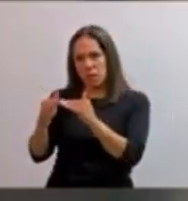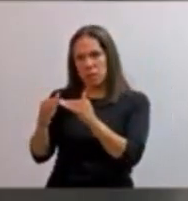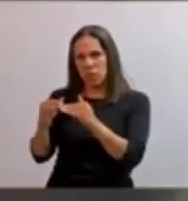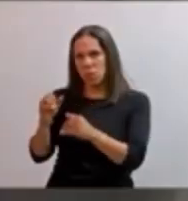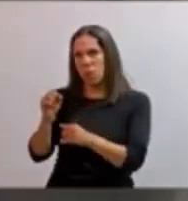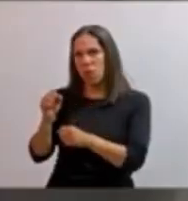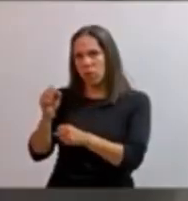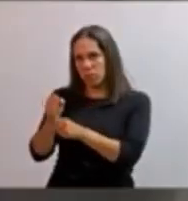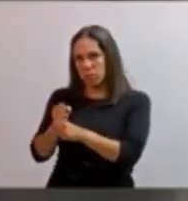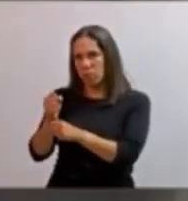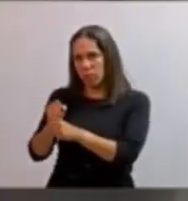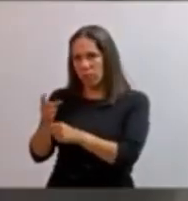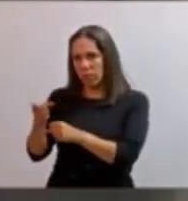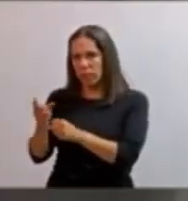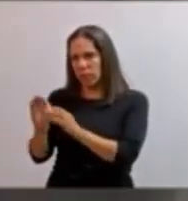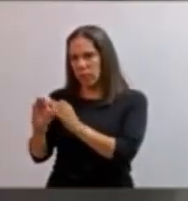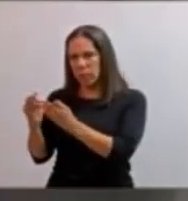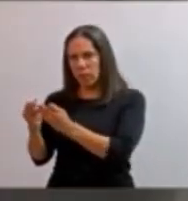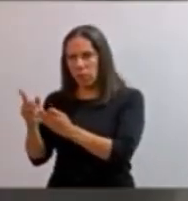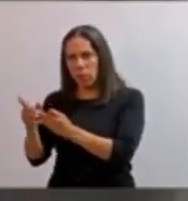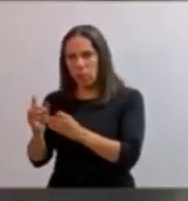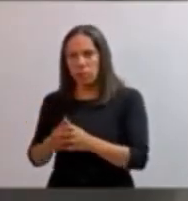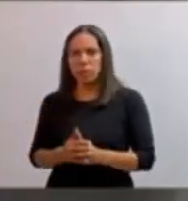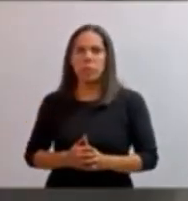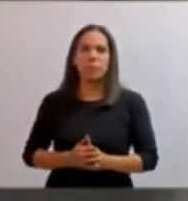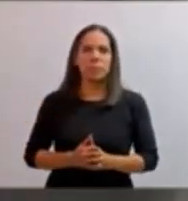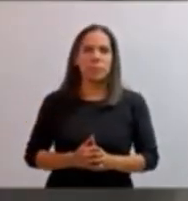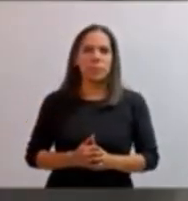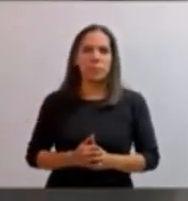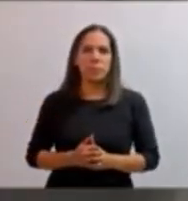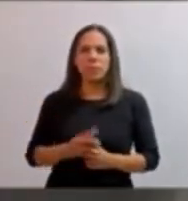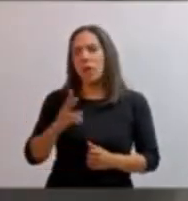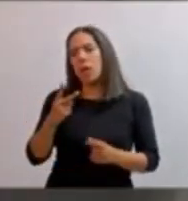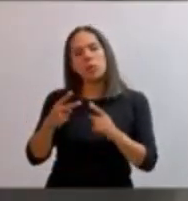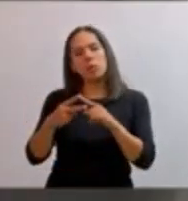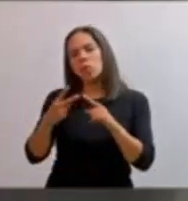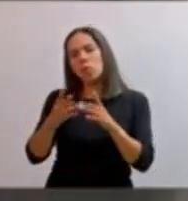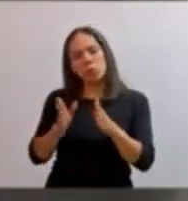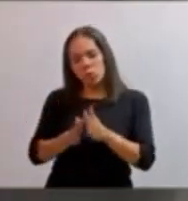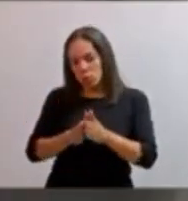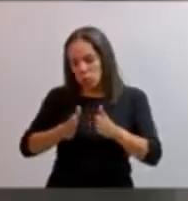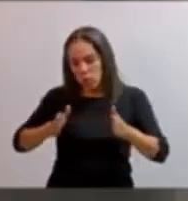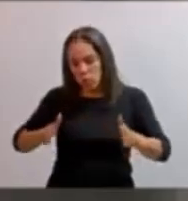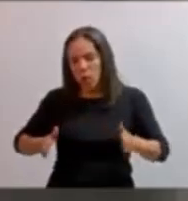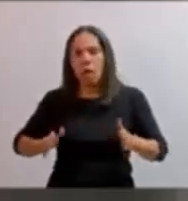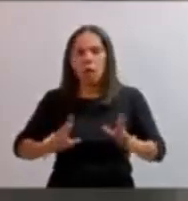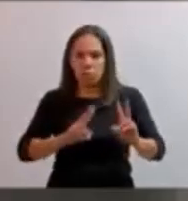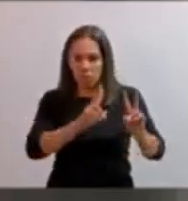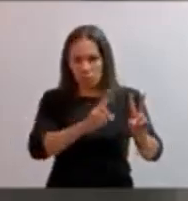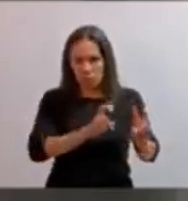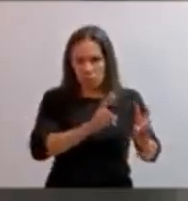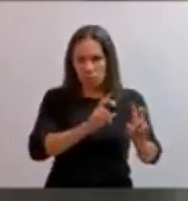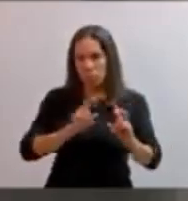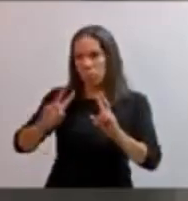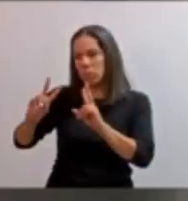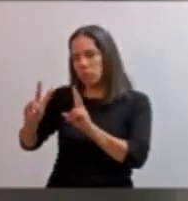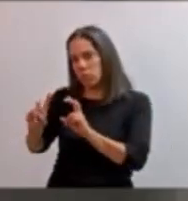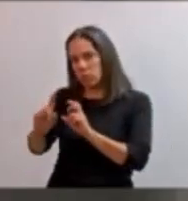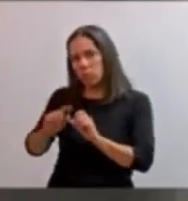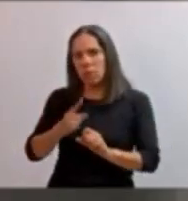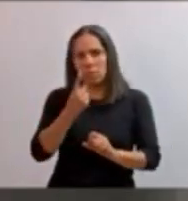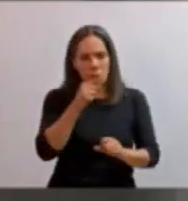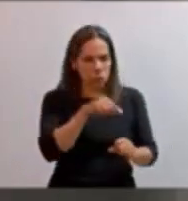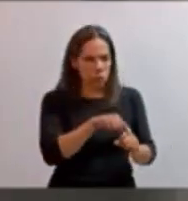importantes que requieren de un análisis, digamos, primero en un ámbito individual, ¿no? En un ámbito